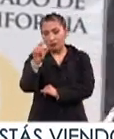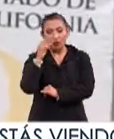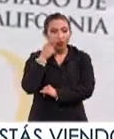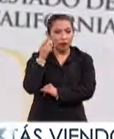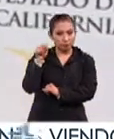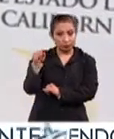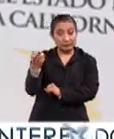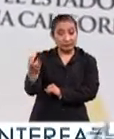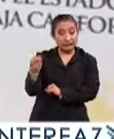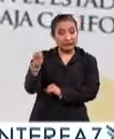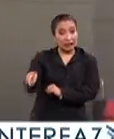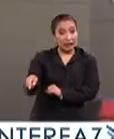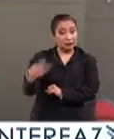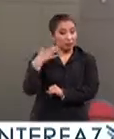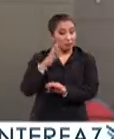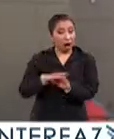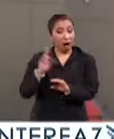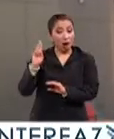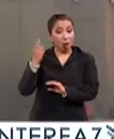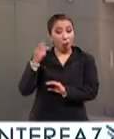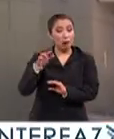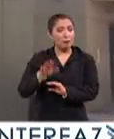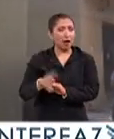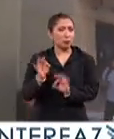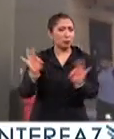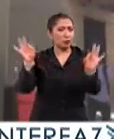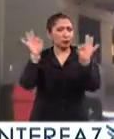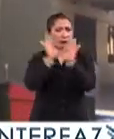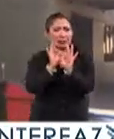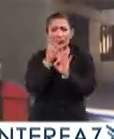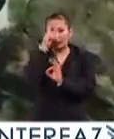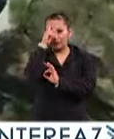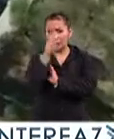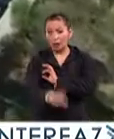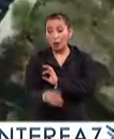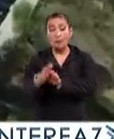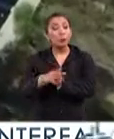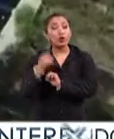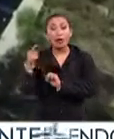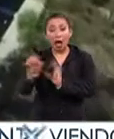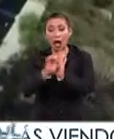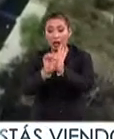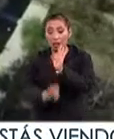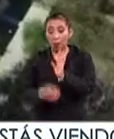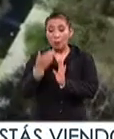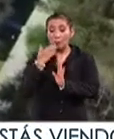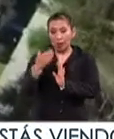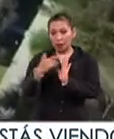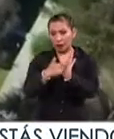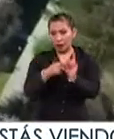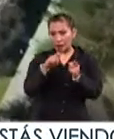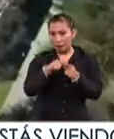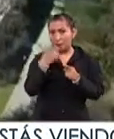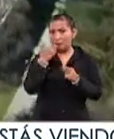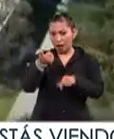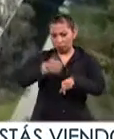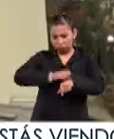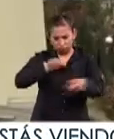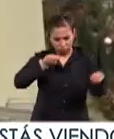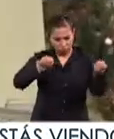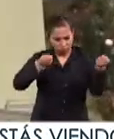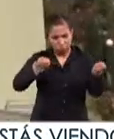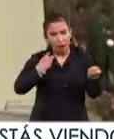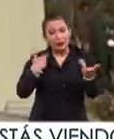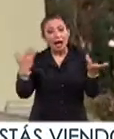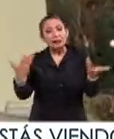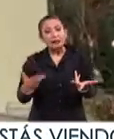California, destacó que es una de las universidades más importantes del país, ya que pone el ejemplo en rubros como la buena administración y